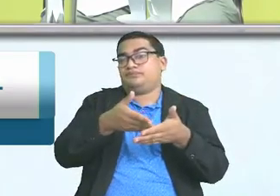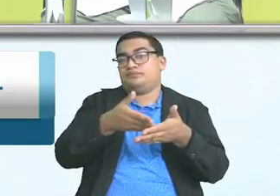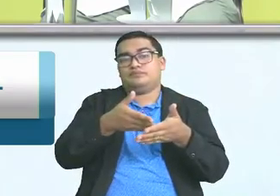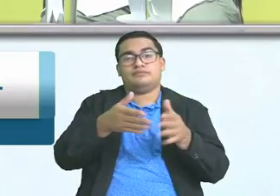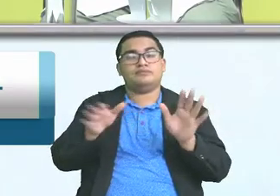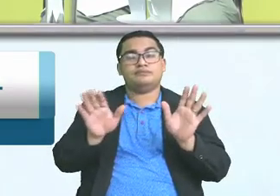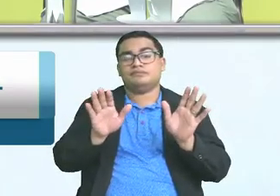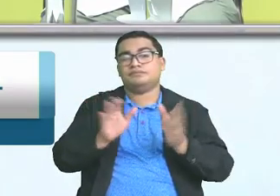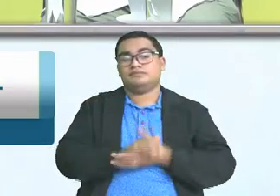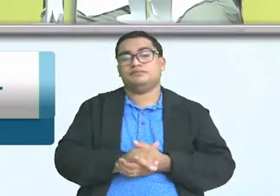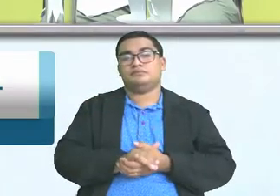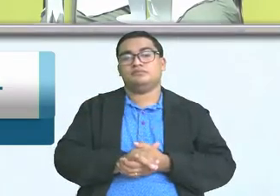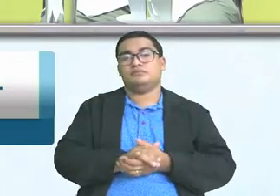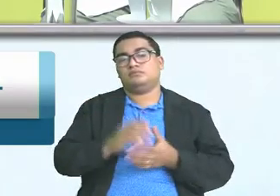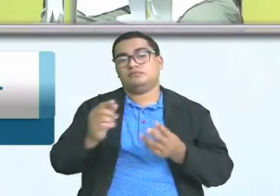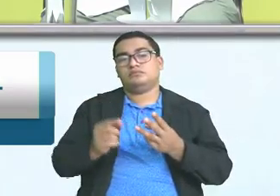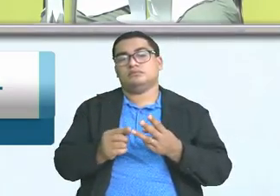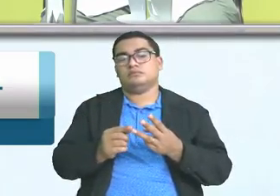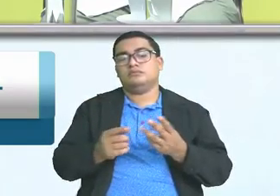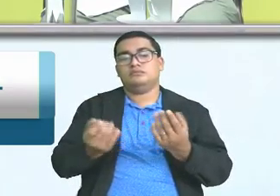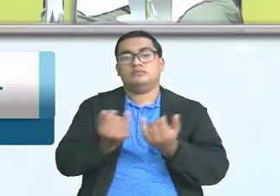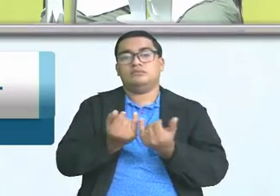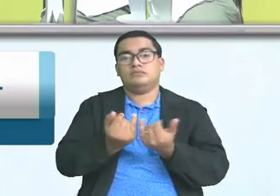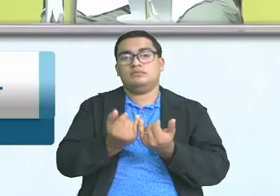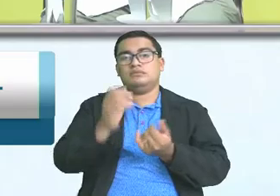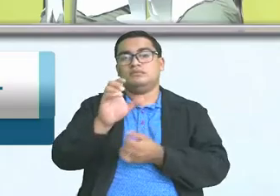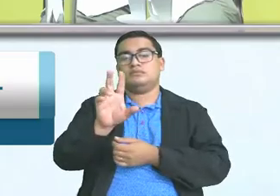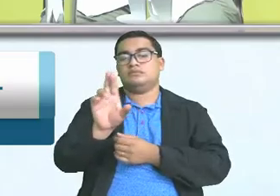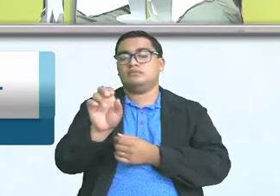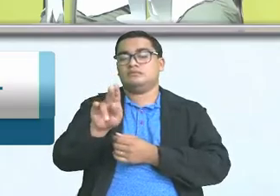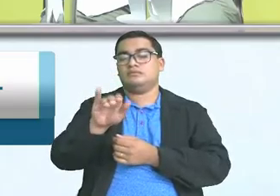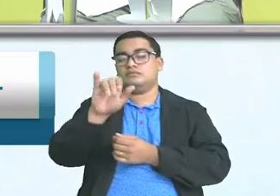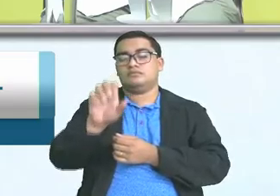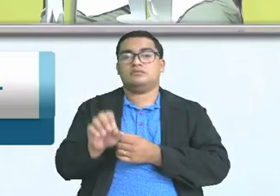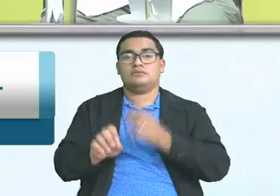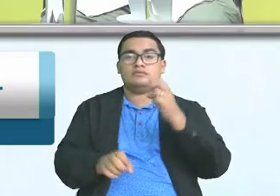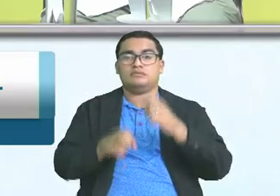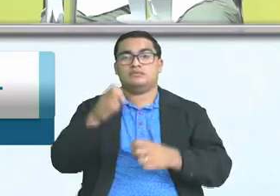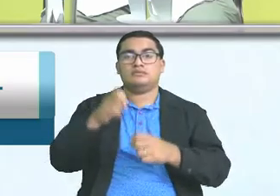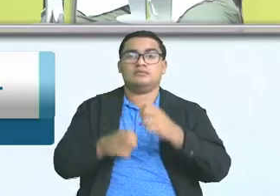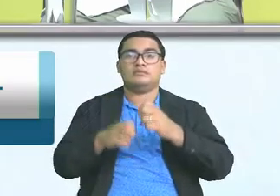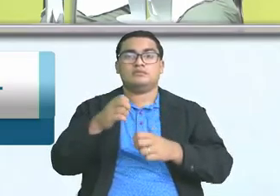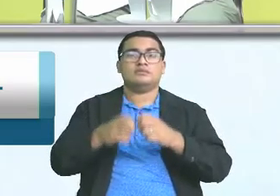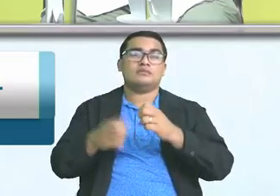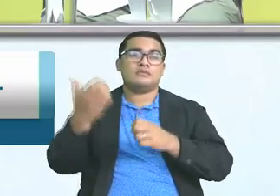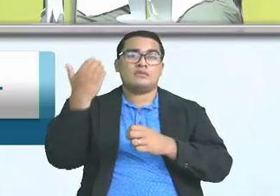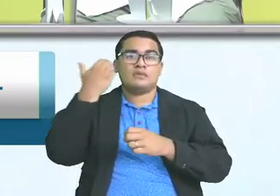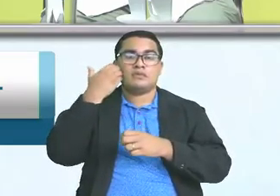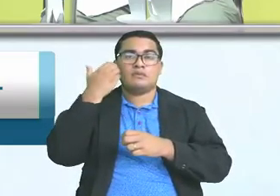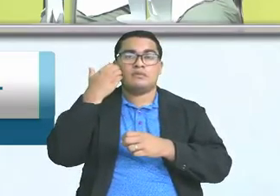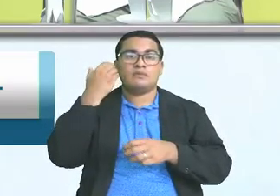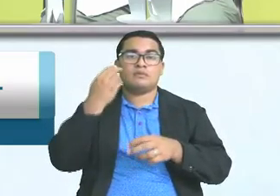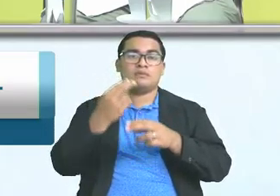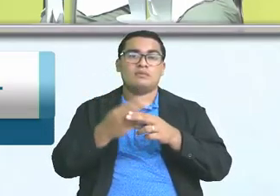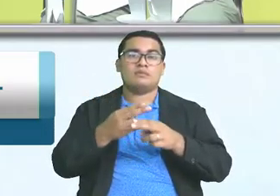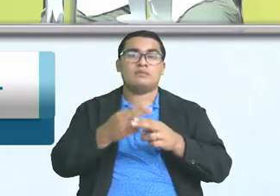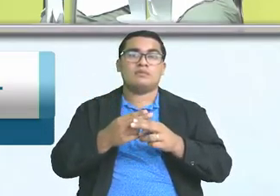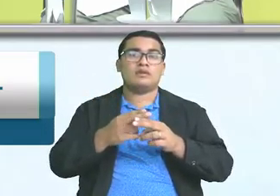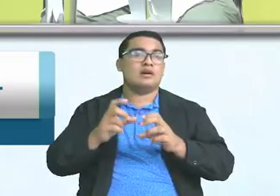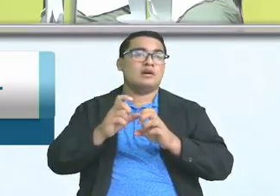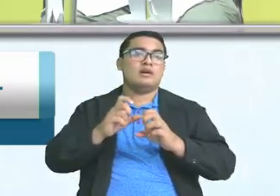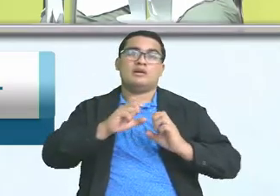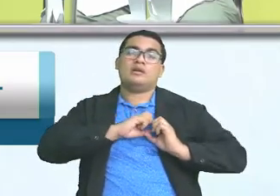Y la tercera es el mismo daño crónico sobre estas arterias pequeñas, que va a producir un tipo de enfermedad isquémica que se llama infartos